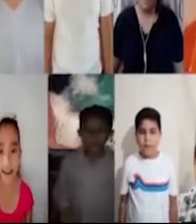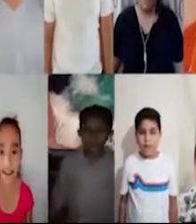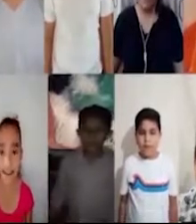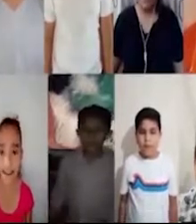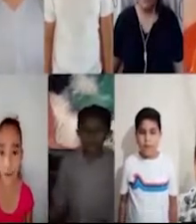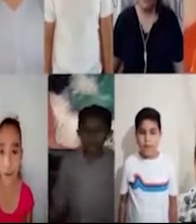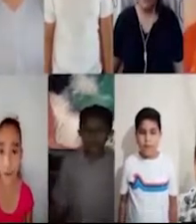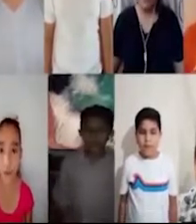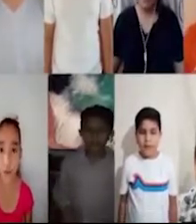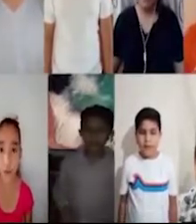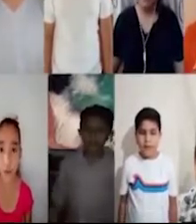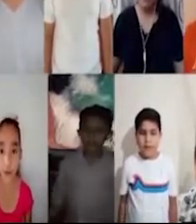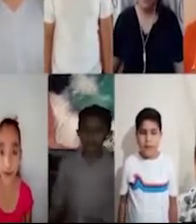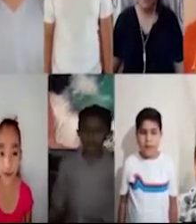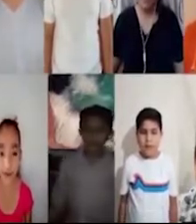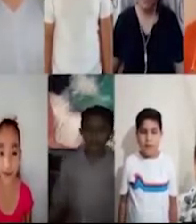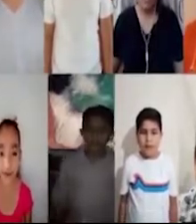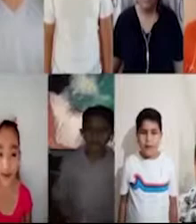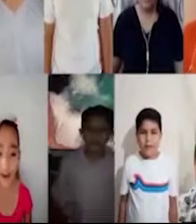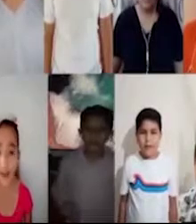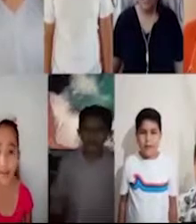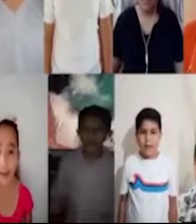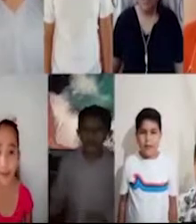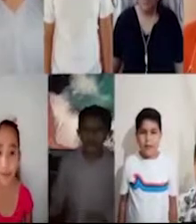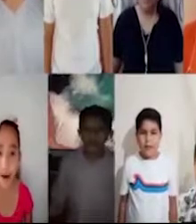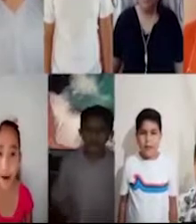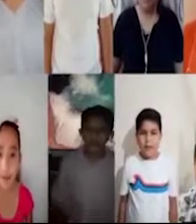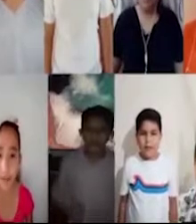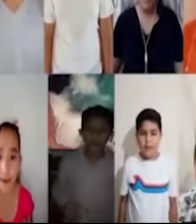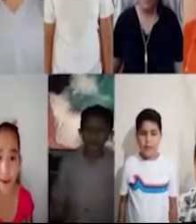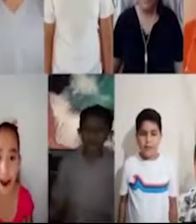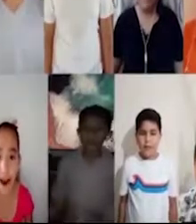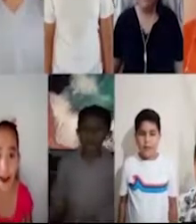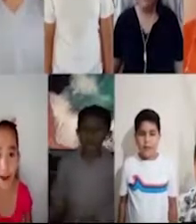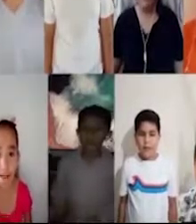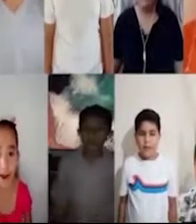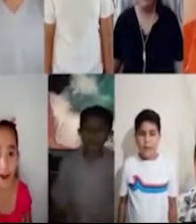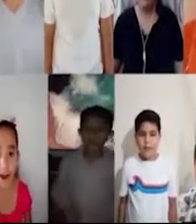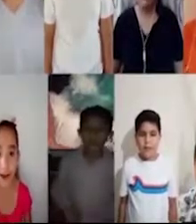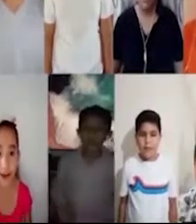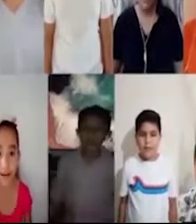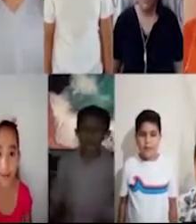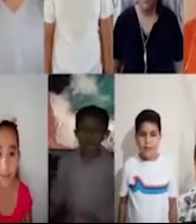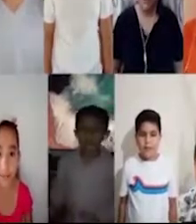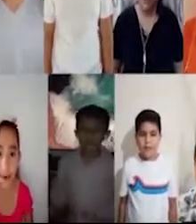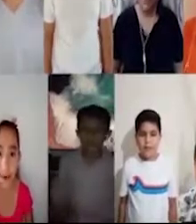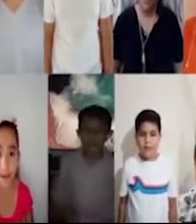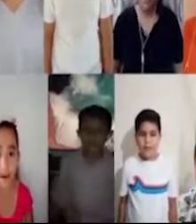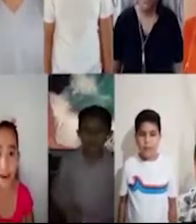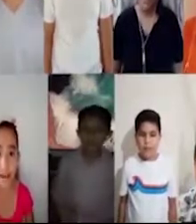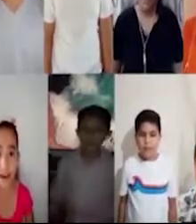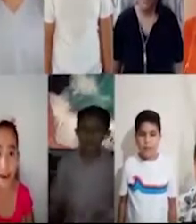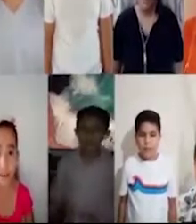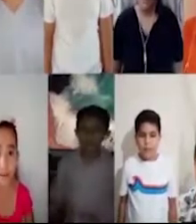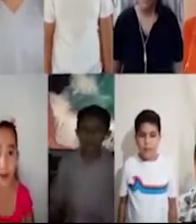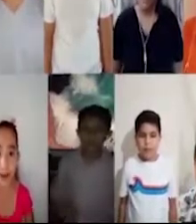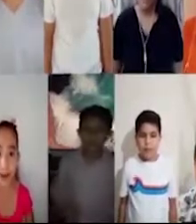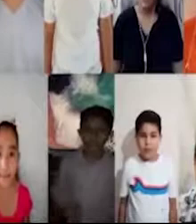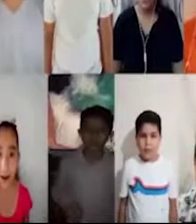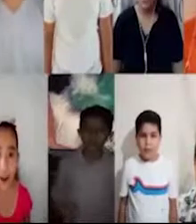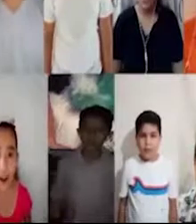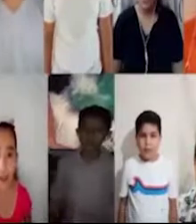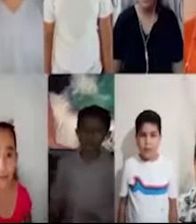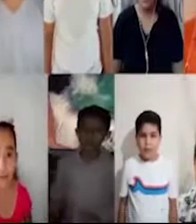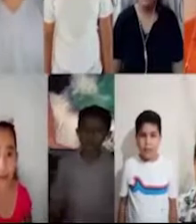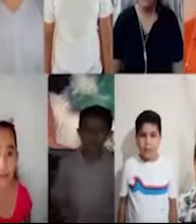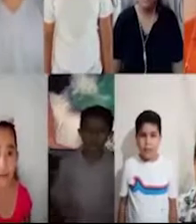La negrita cucurumbe se fue a bañar al mar para ver si las blancas